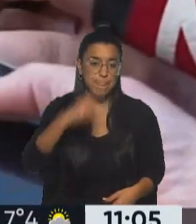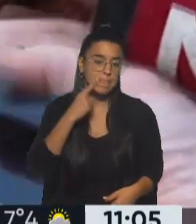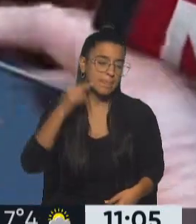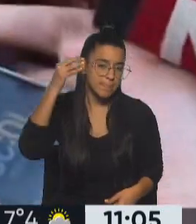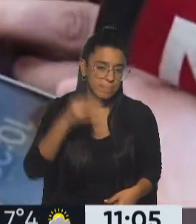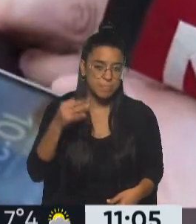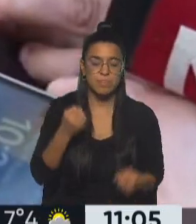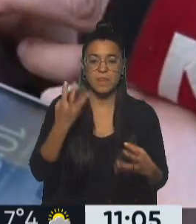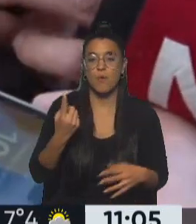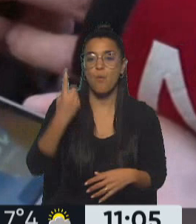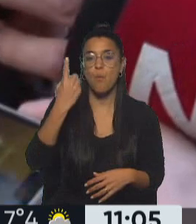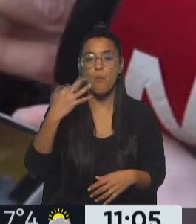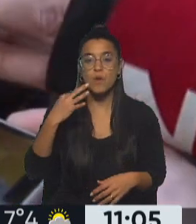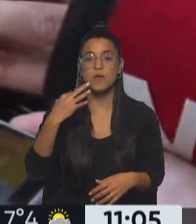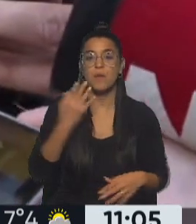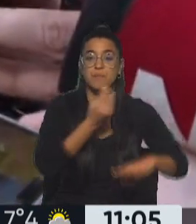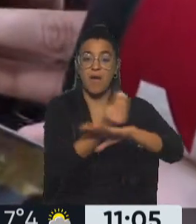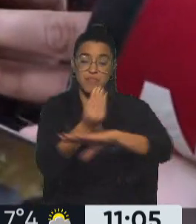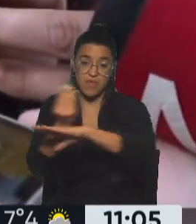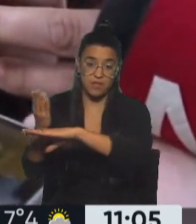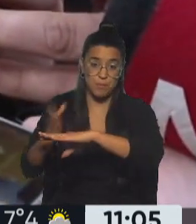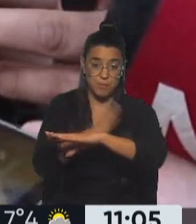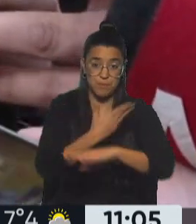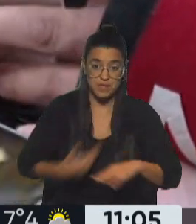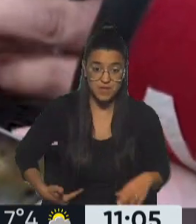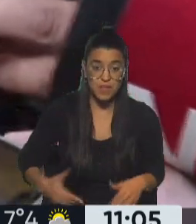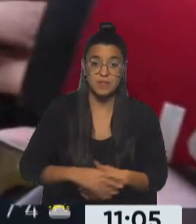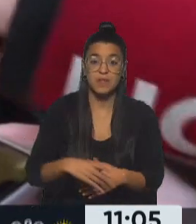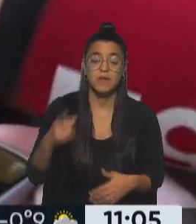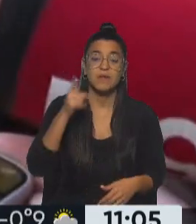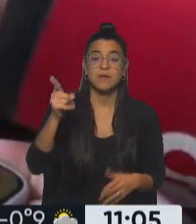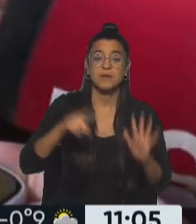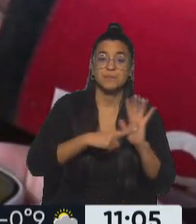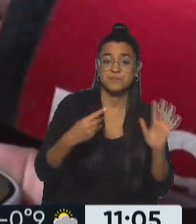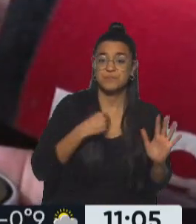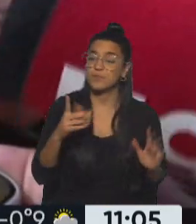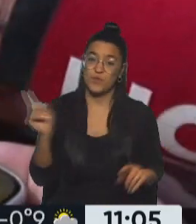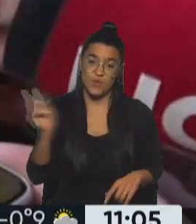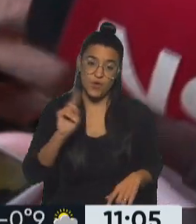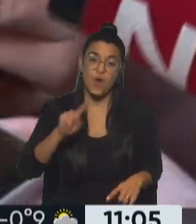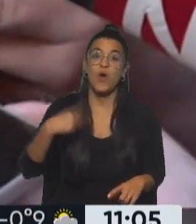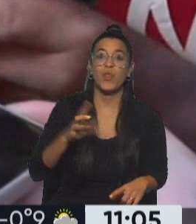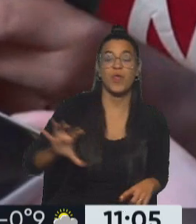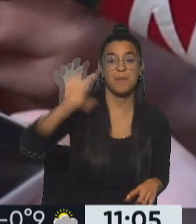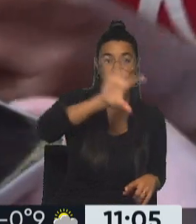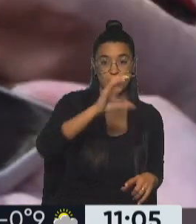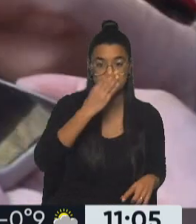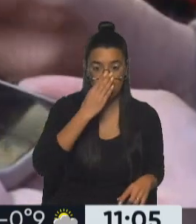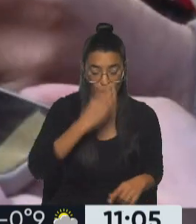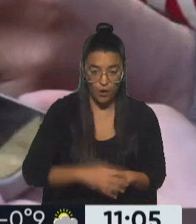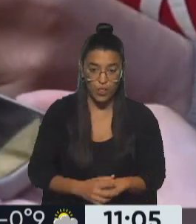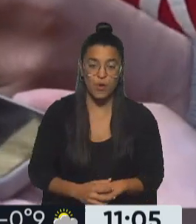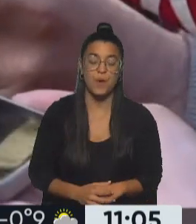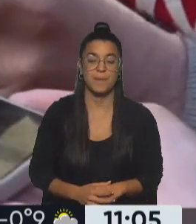porque soy el único de todos los precandidatos a presidente que no es del AMBA, que es del interior de la patria, que es cordobés, y